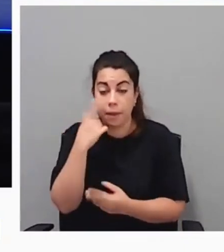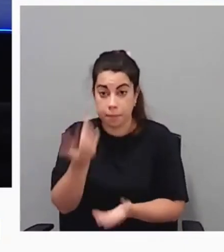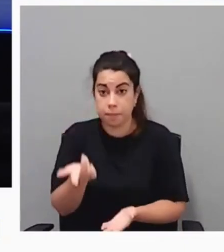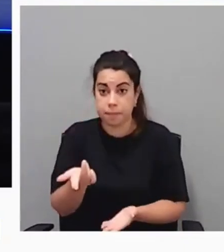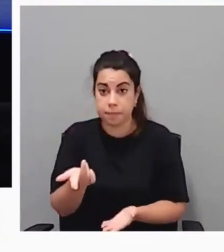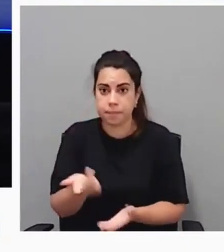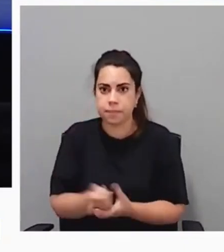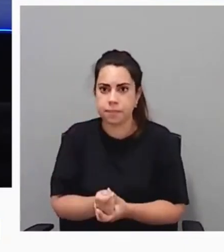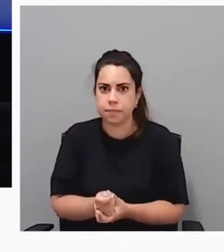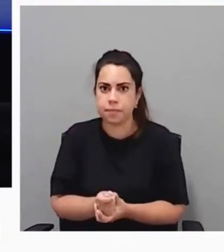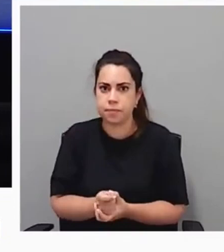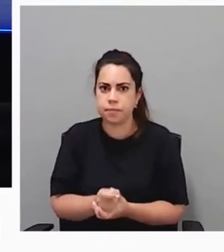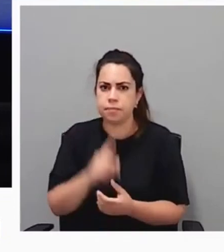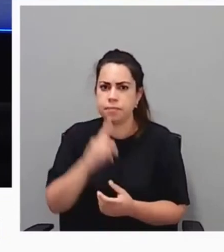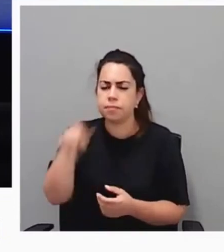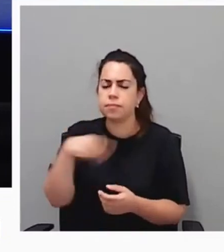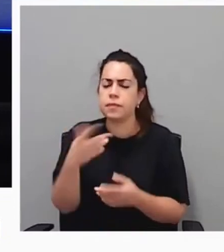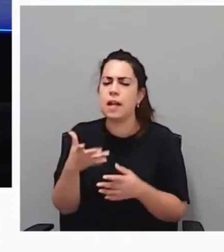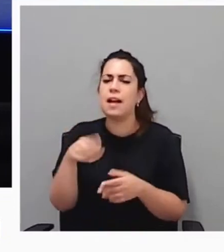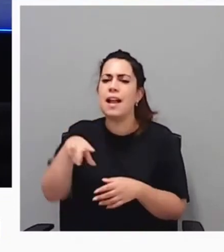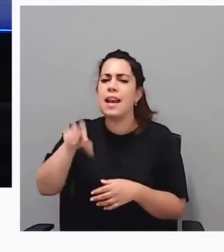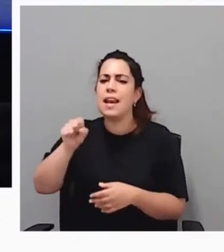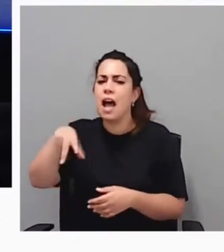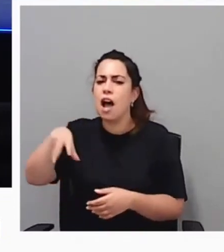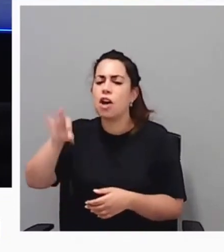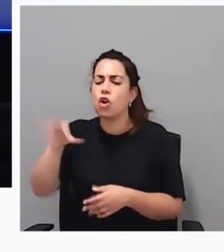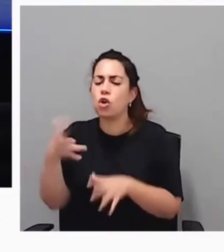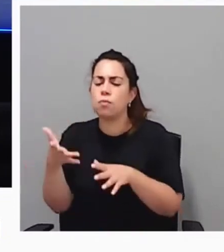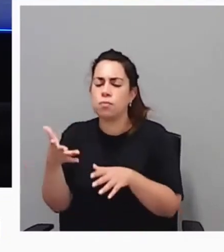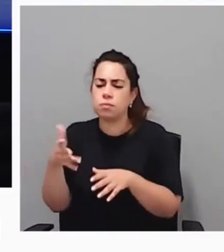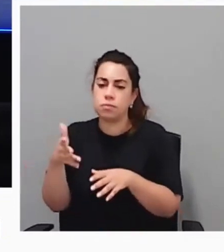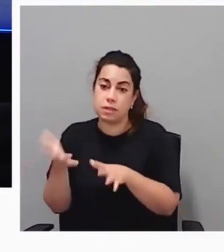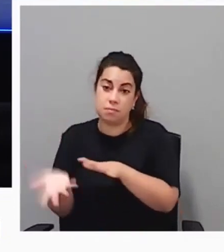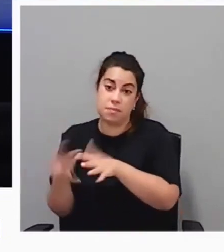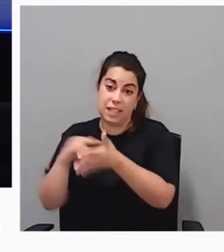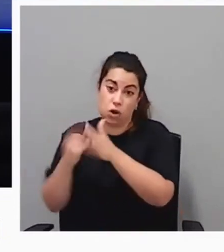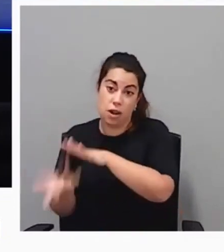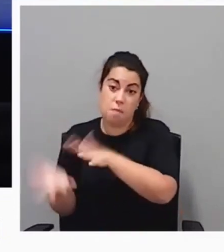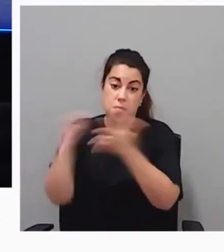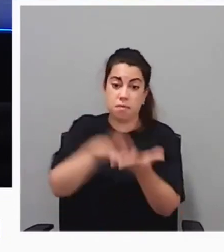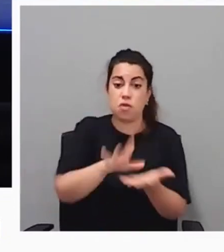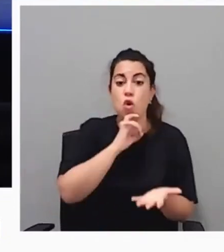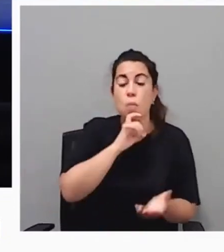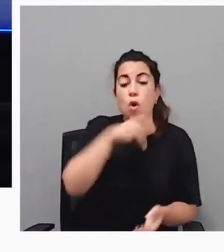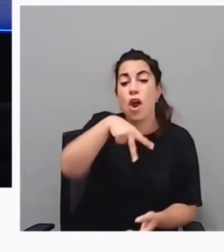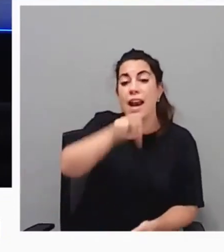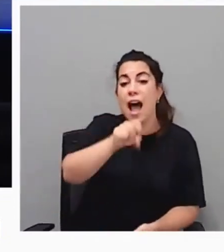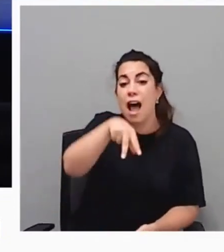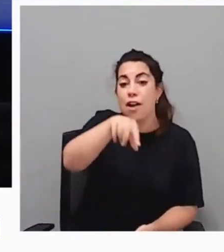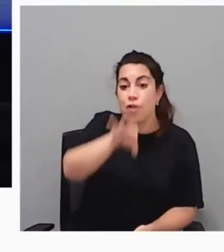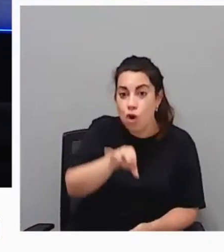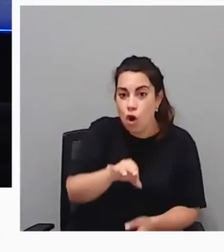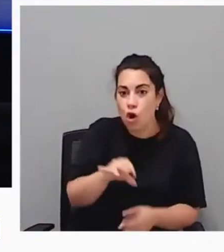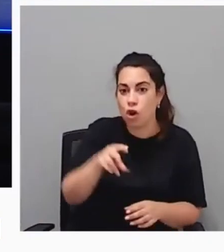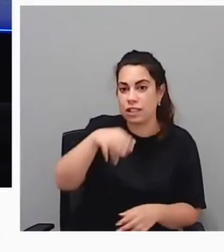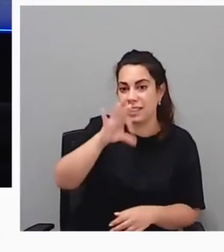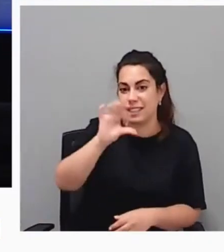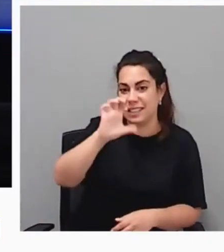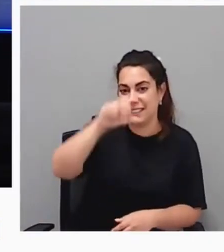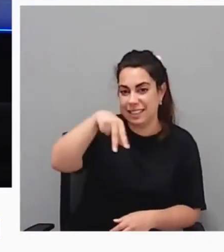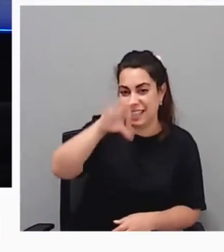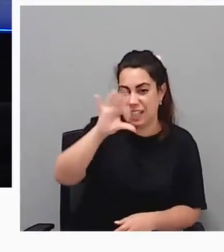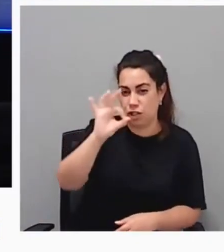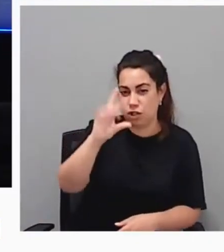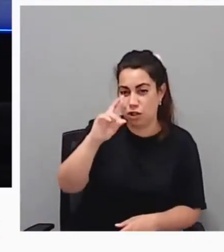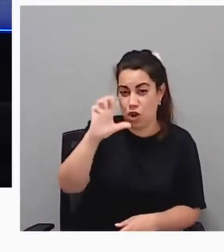Otras aplicaciones de la nanotecnología han sido los biosensores. Esto es interesante. Yo llevo intentando trabajar en biosensores desde los años 90 y